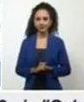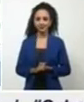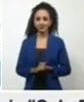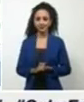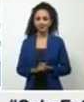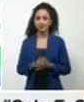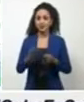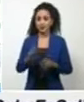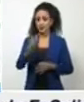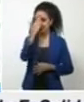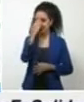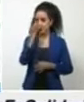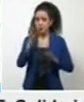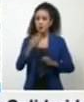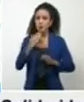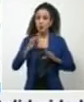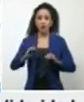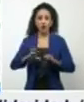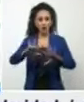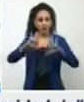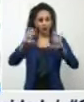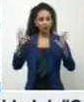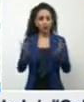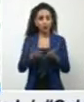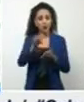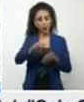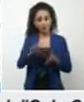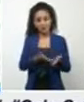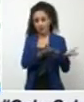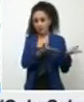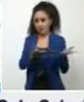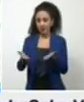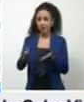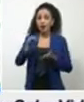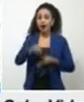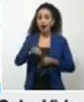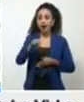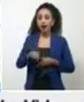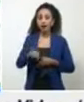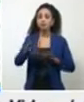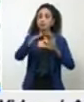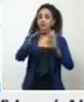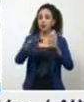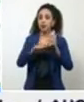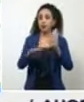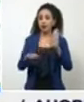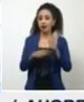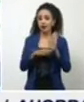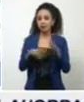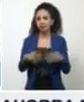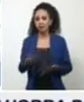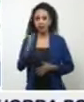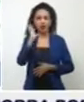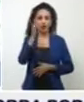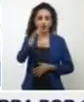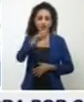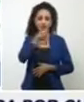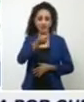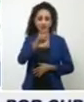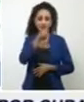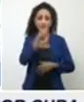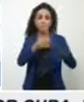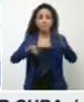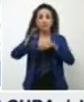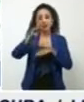Saludos, muy buenos días, sean todos bienvenidos a esta transmisión, conferencia del Ministerio de Salud